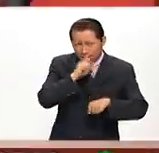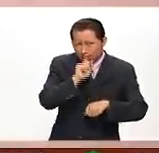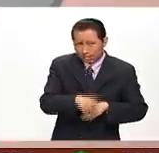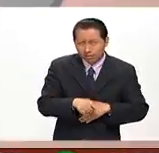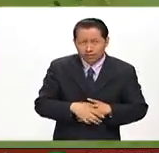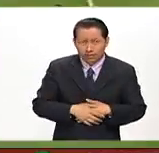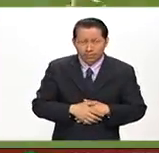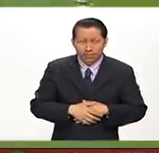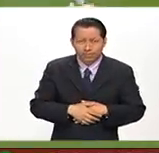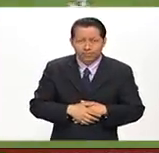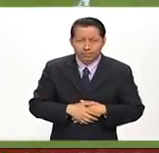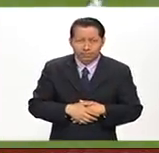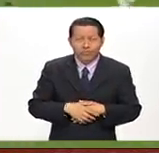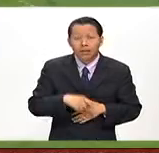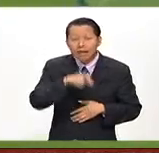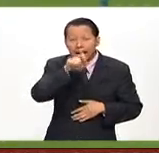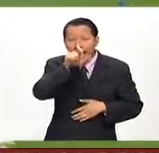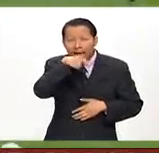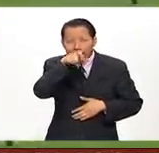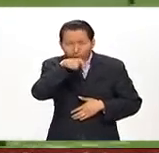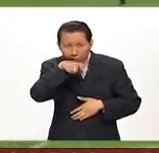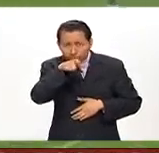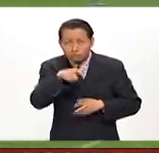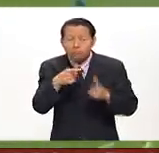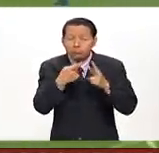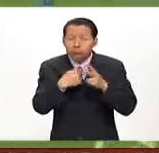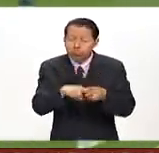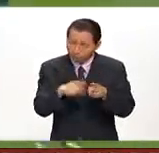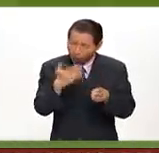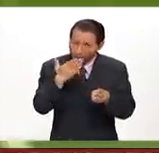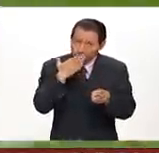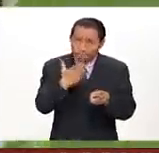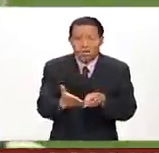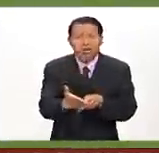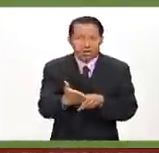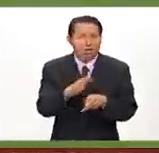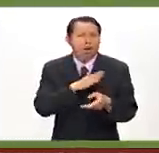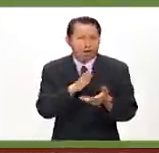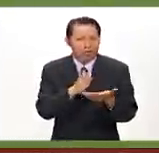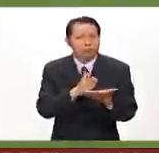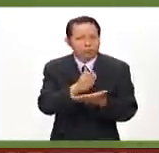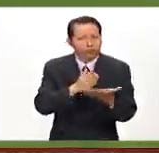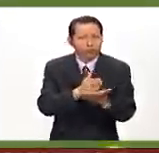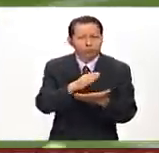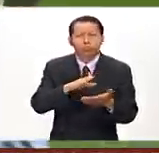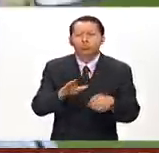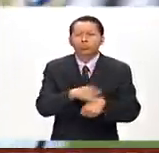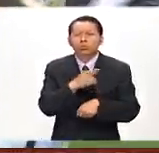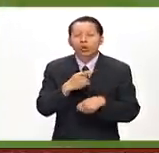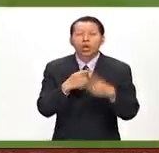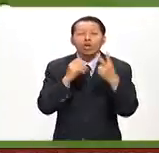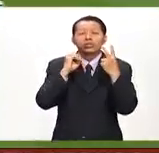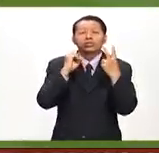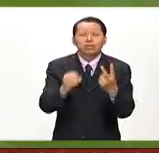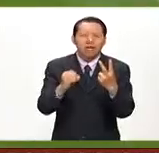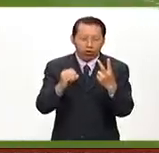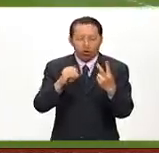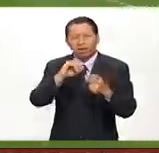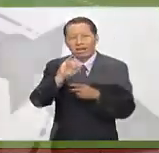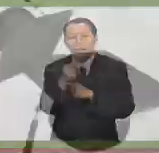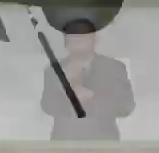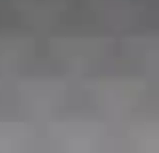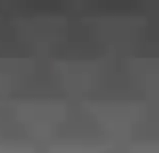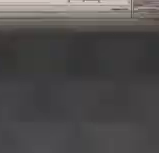Unidos. Águilas del América inicia con el pie derecho el torneo del fútbol mexicano al vencer 2-0 a los Jaguares de